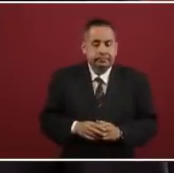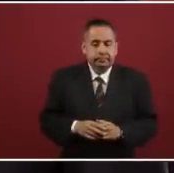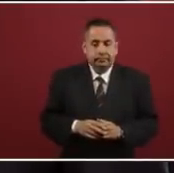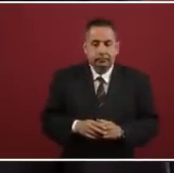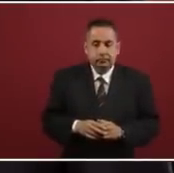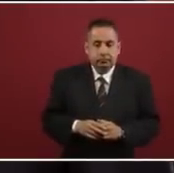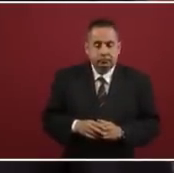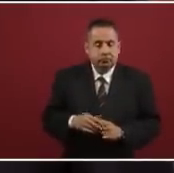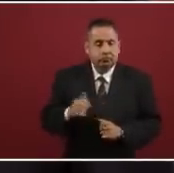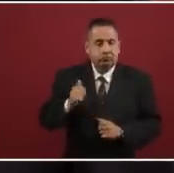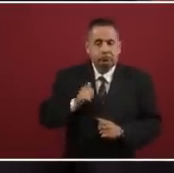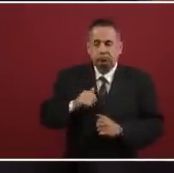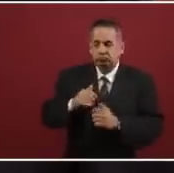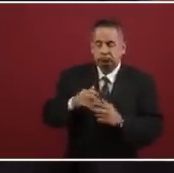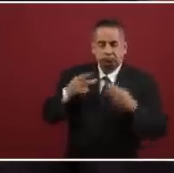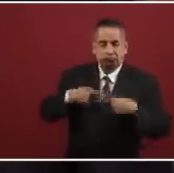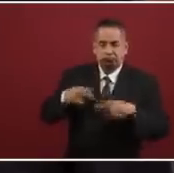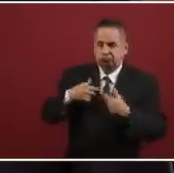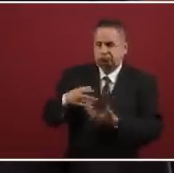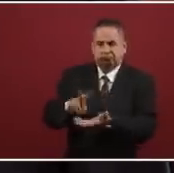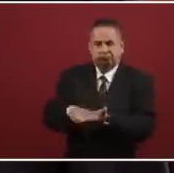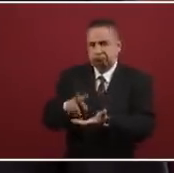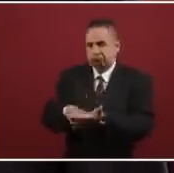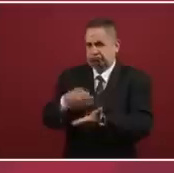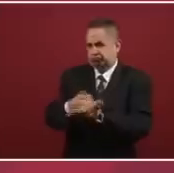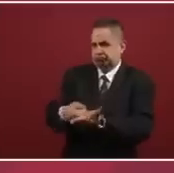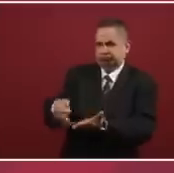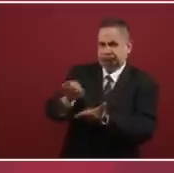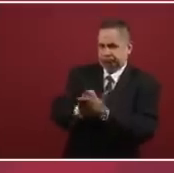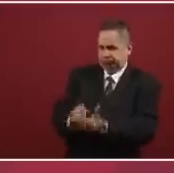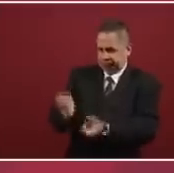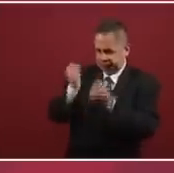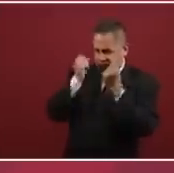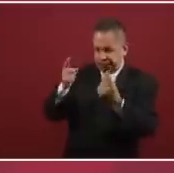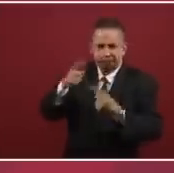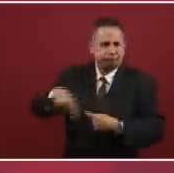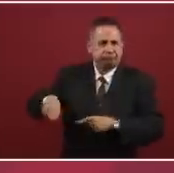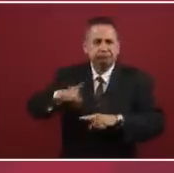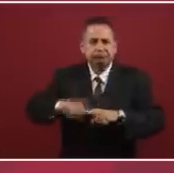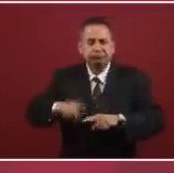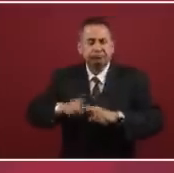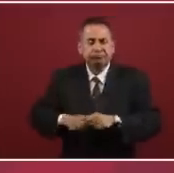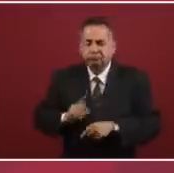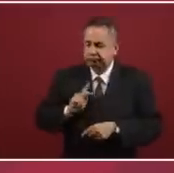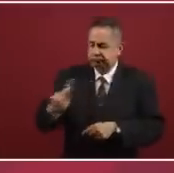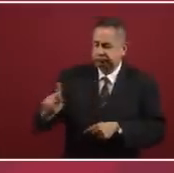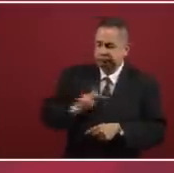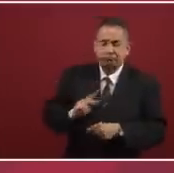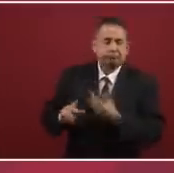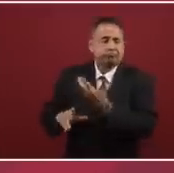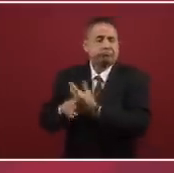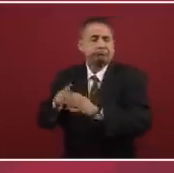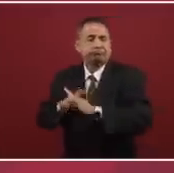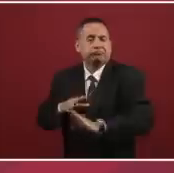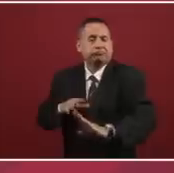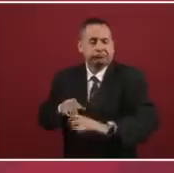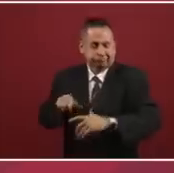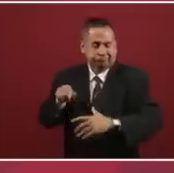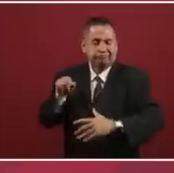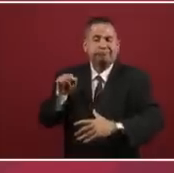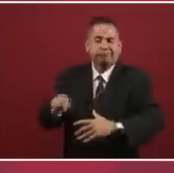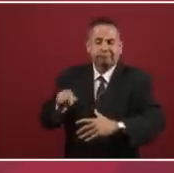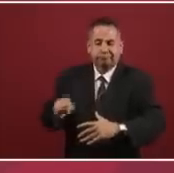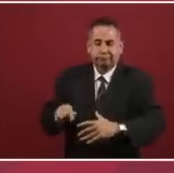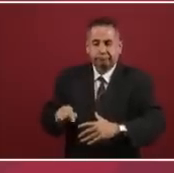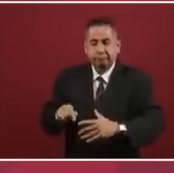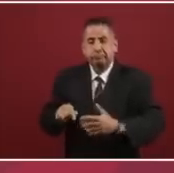nuestros héroes vivientes, los paisanos migrantes que